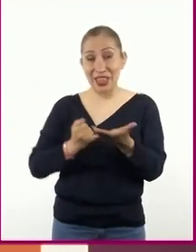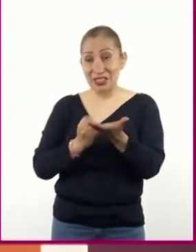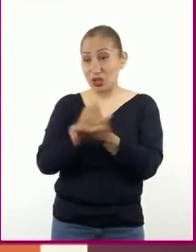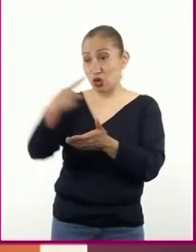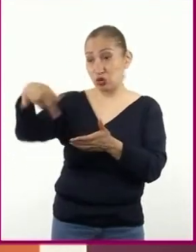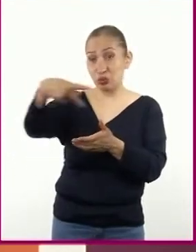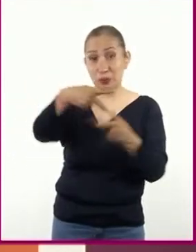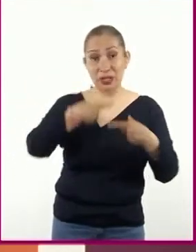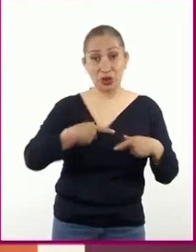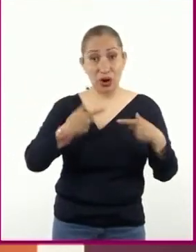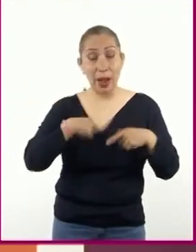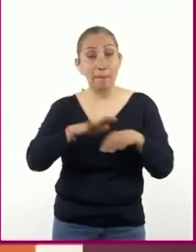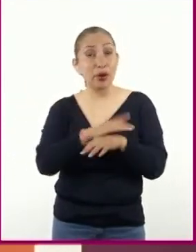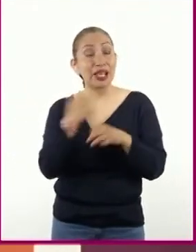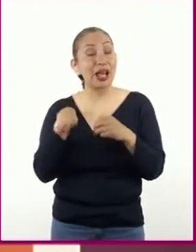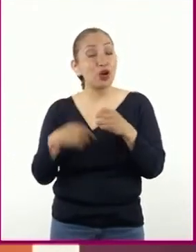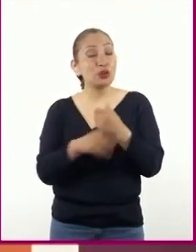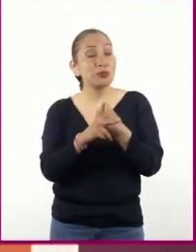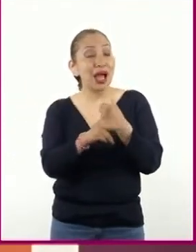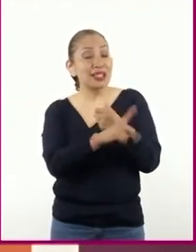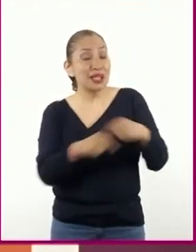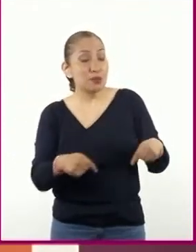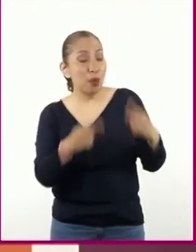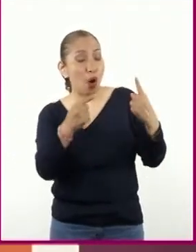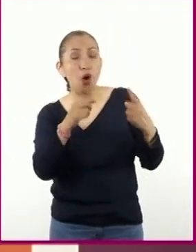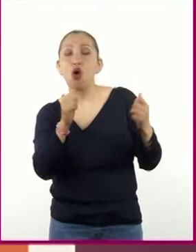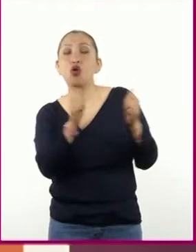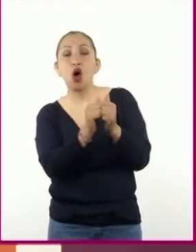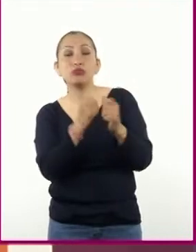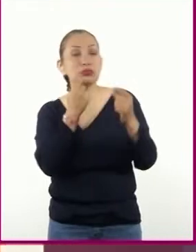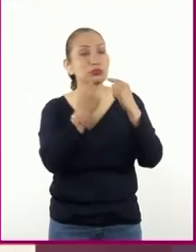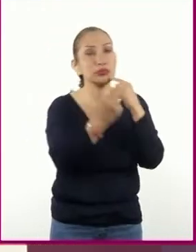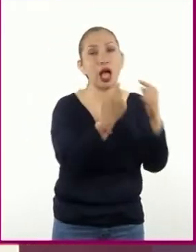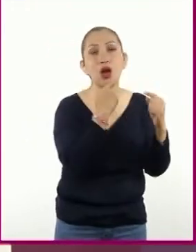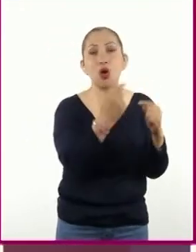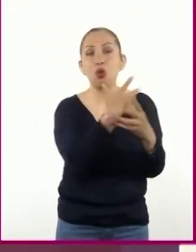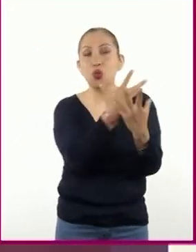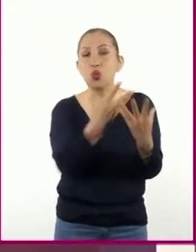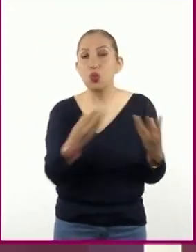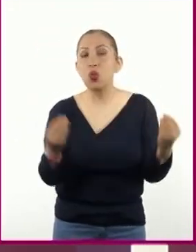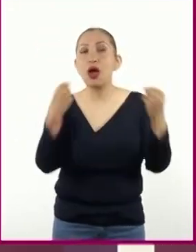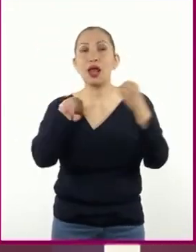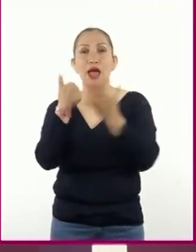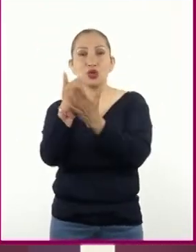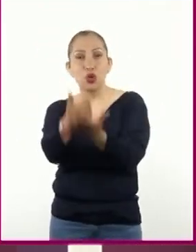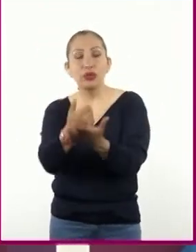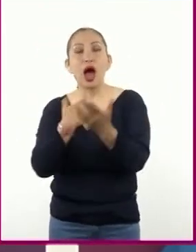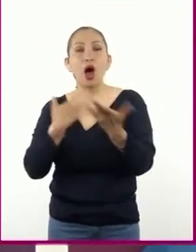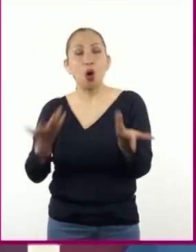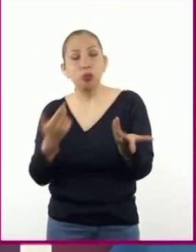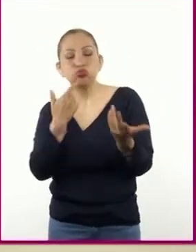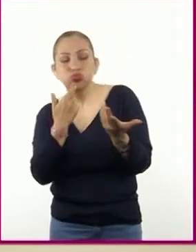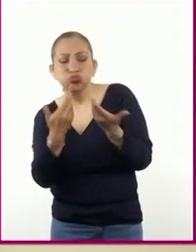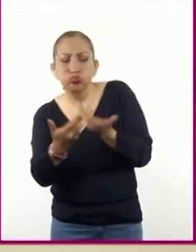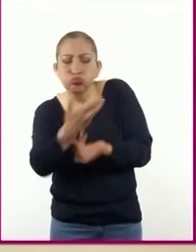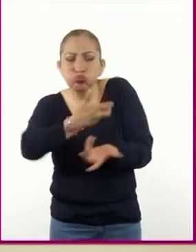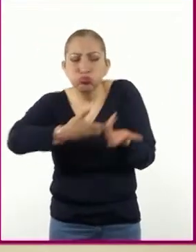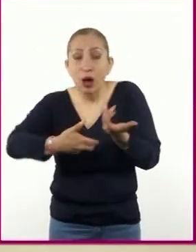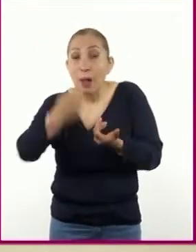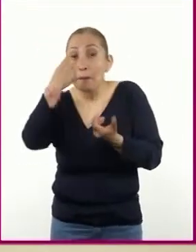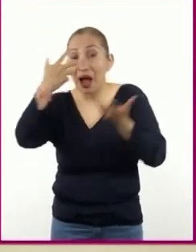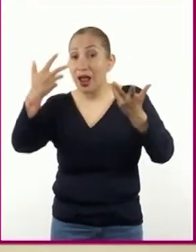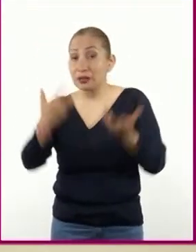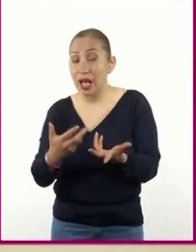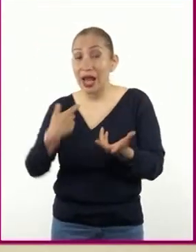los conflictos entre las naciones se solucionen por medio del diálogo, la cooperación y la negociación. Para